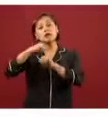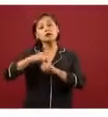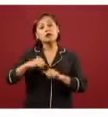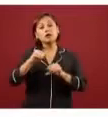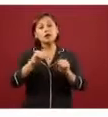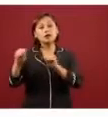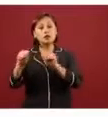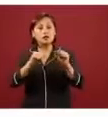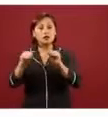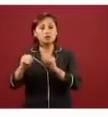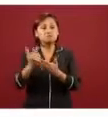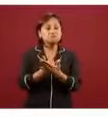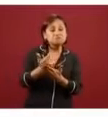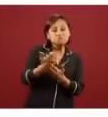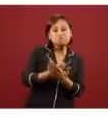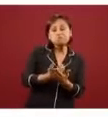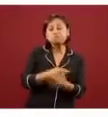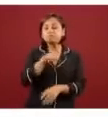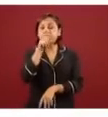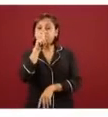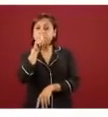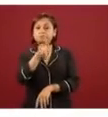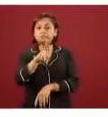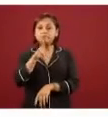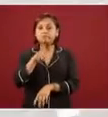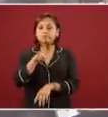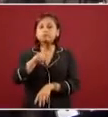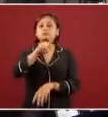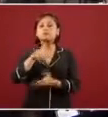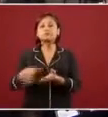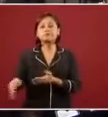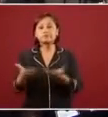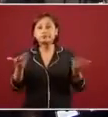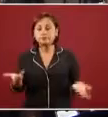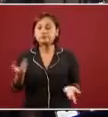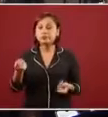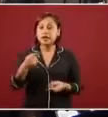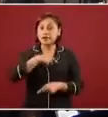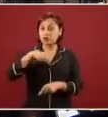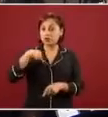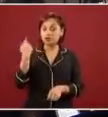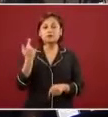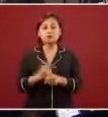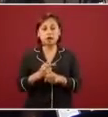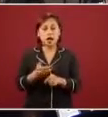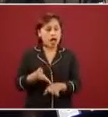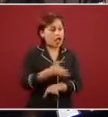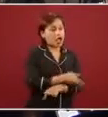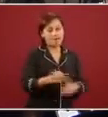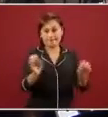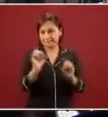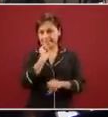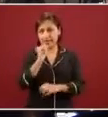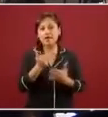nómina, pero ahora la señal y lo que hemos estado haciendo, como decía la secretaria, que no se había hecho uno solo